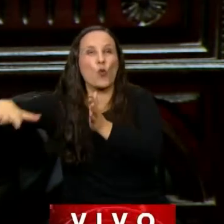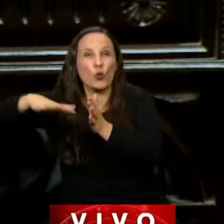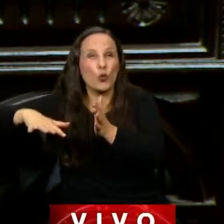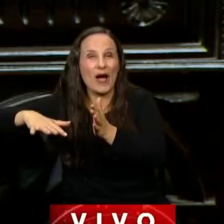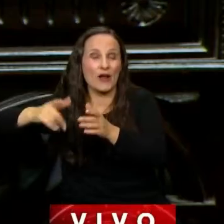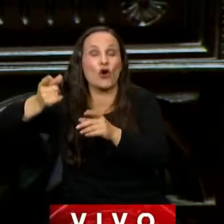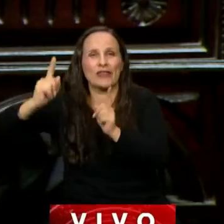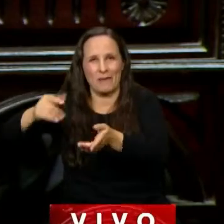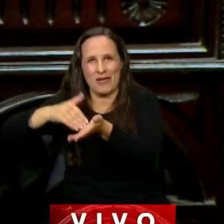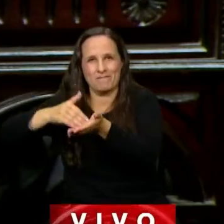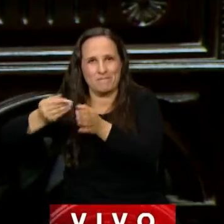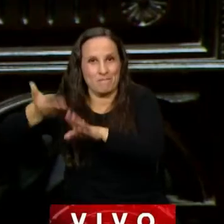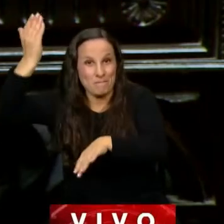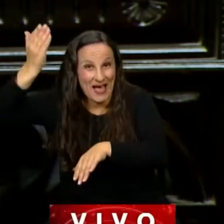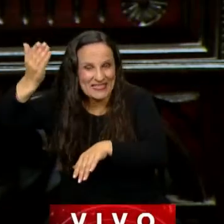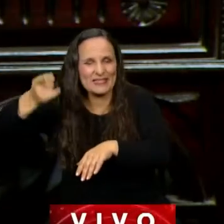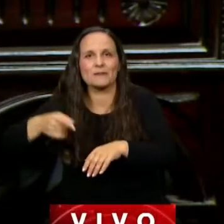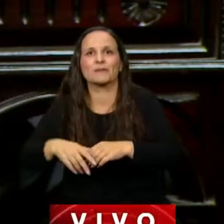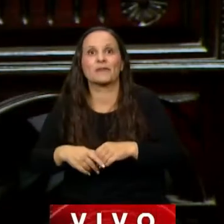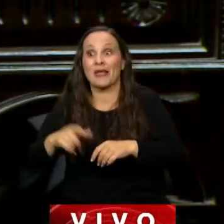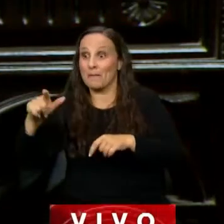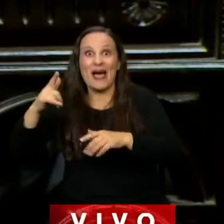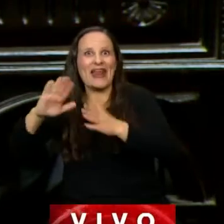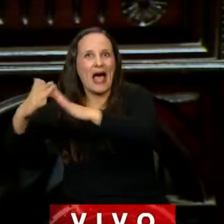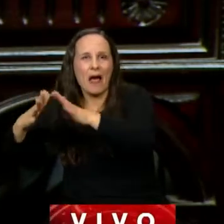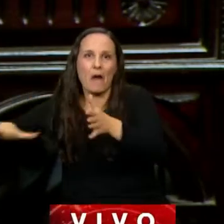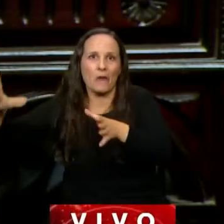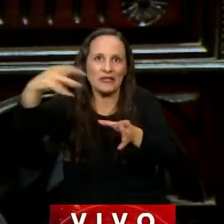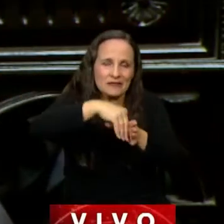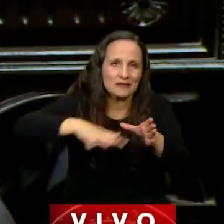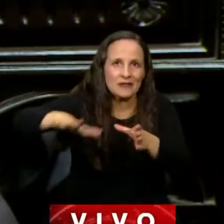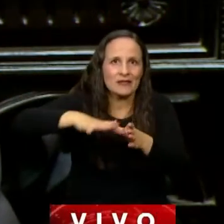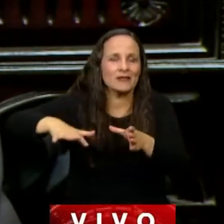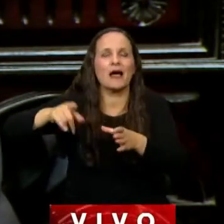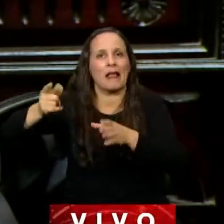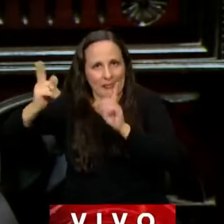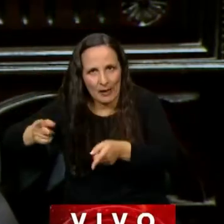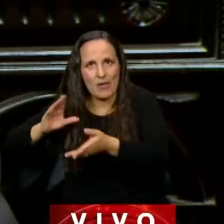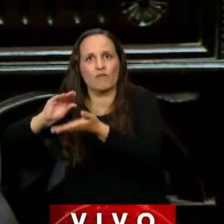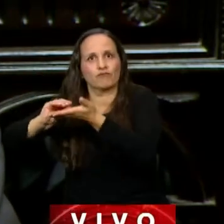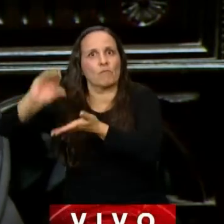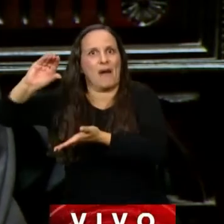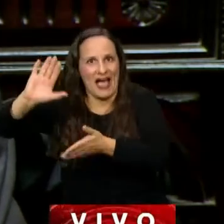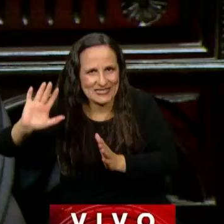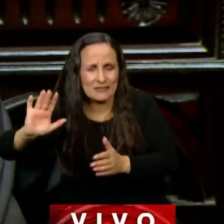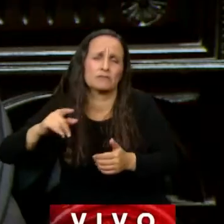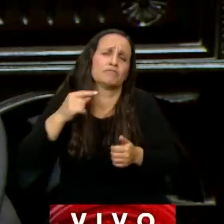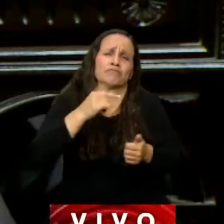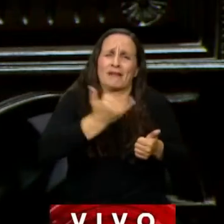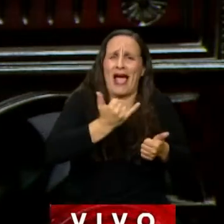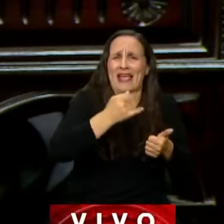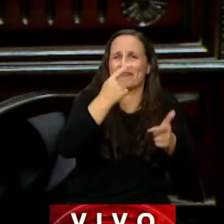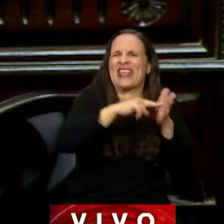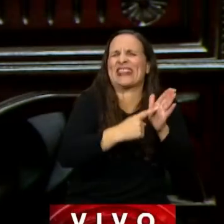31.175 millones. Integración sociourbana, 19.700 millones, para citar a los más destacados.